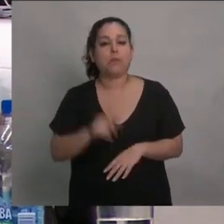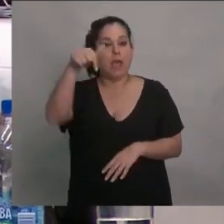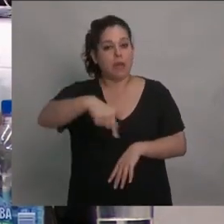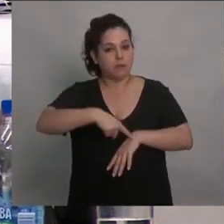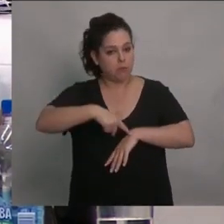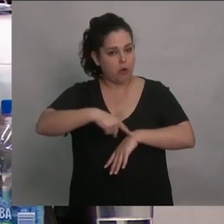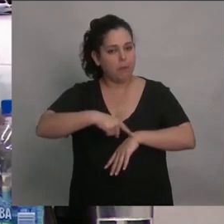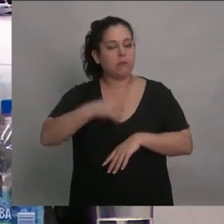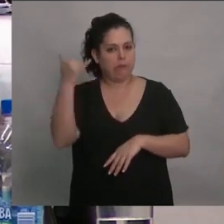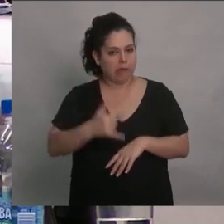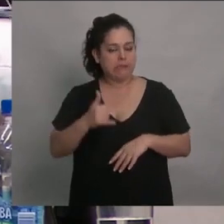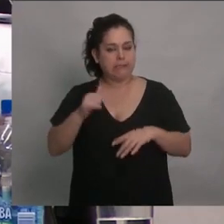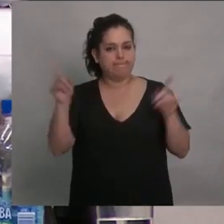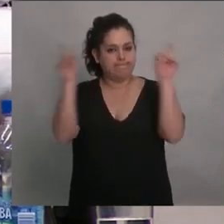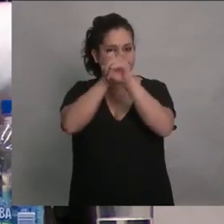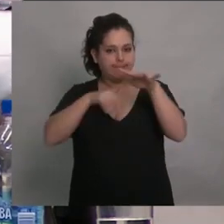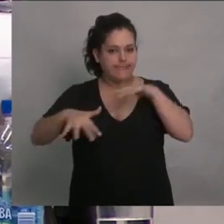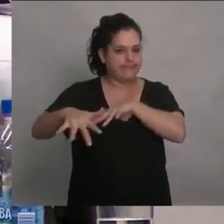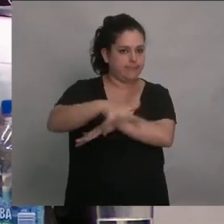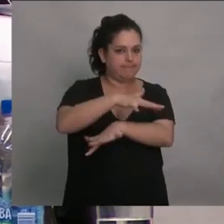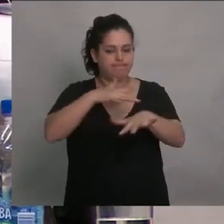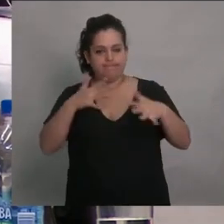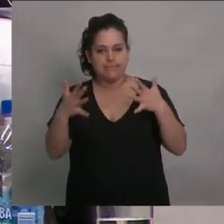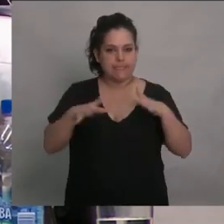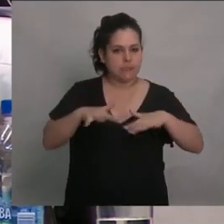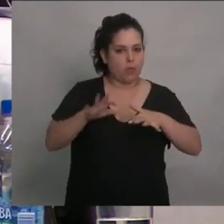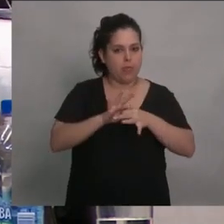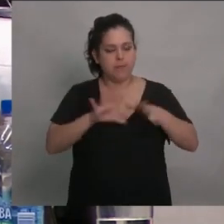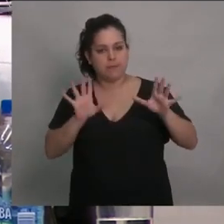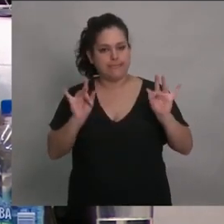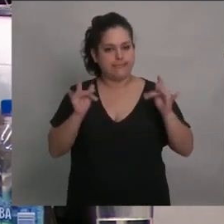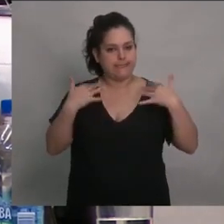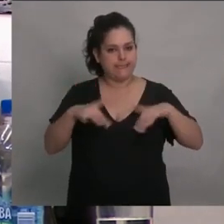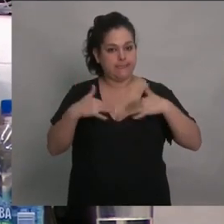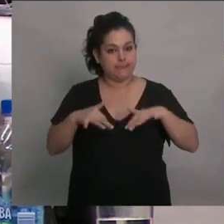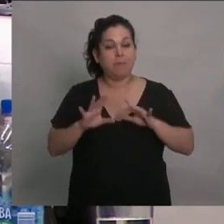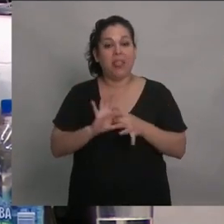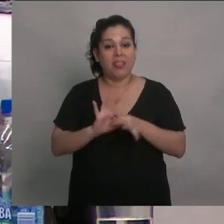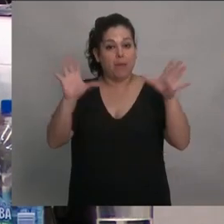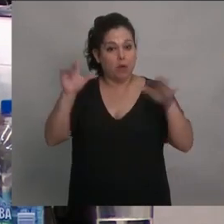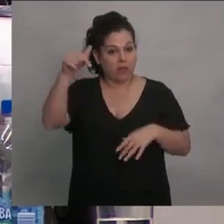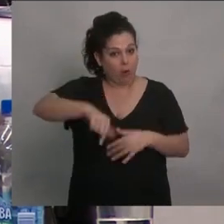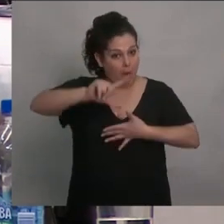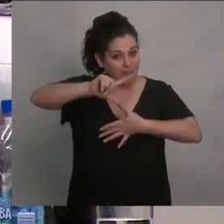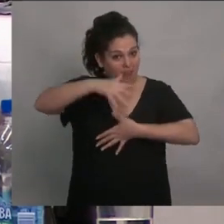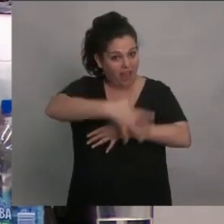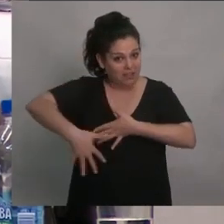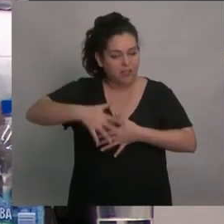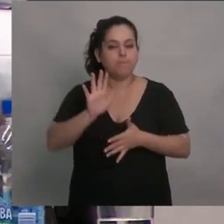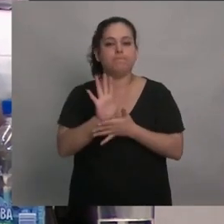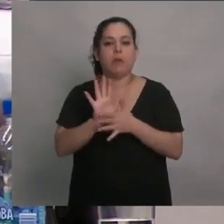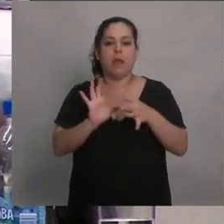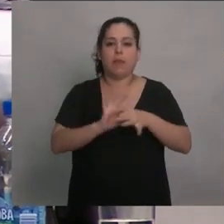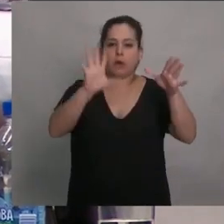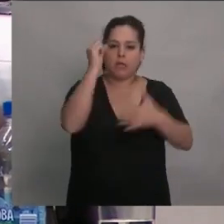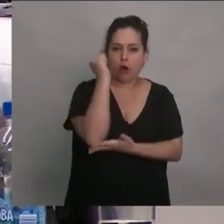en una crisis de la democracia. La calidad de la democracia hoy en América Latina, a nivel